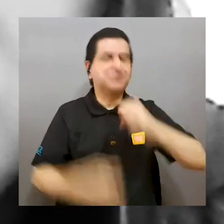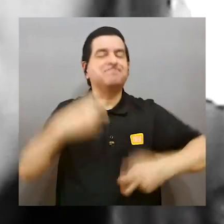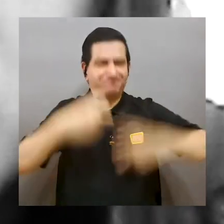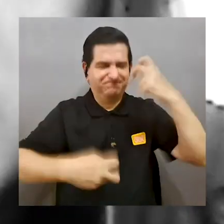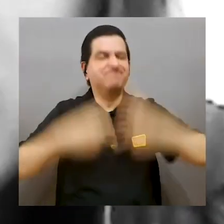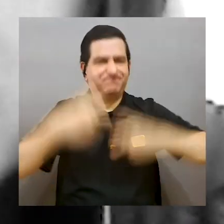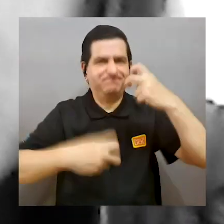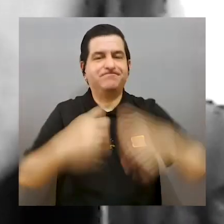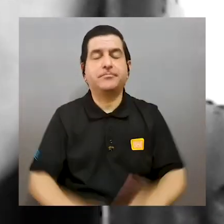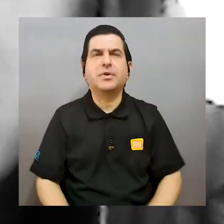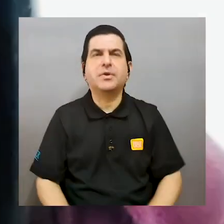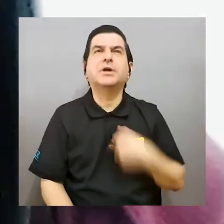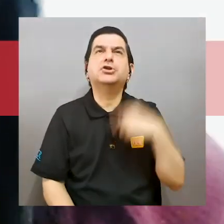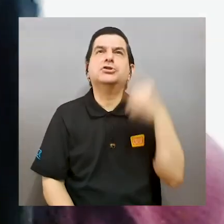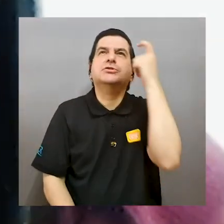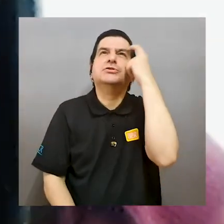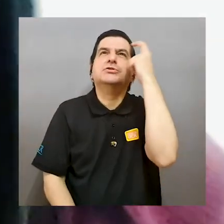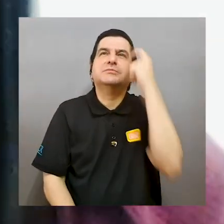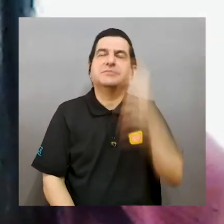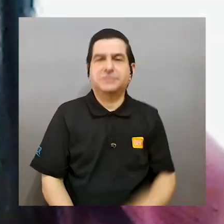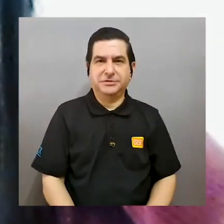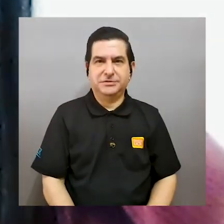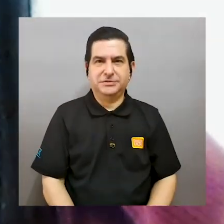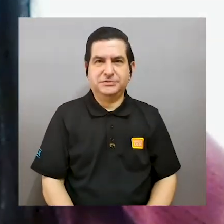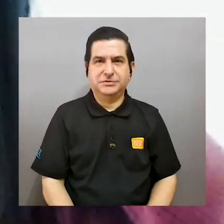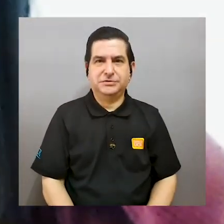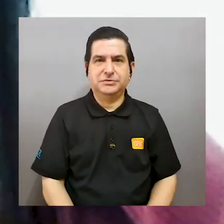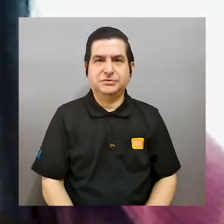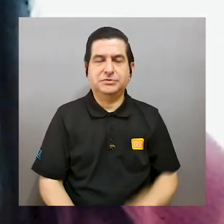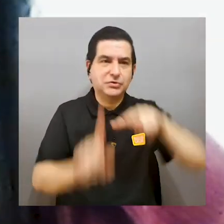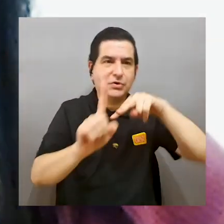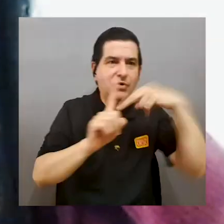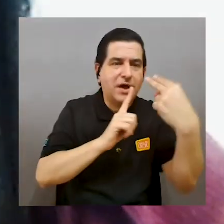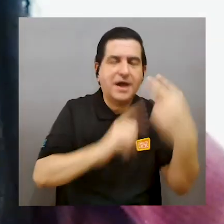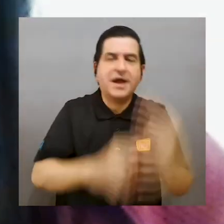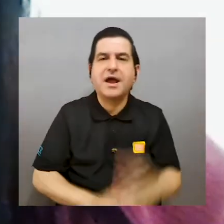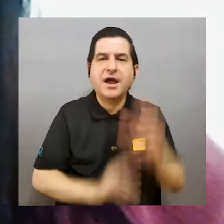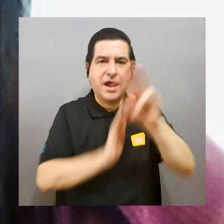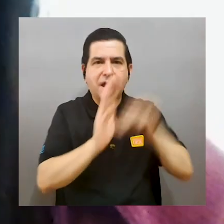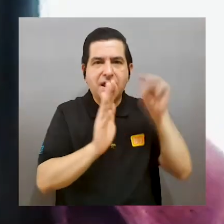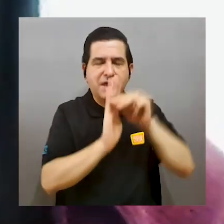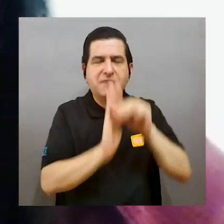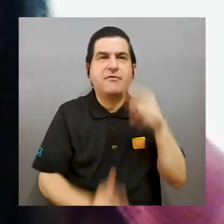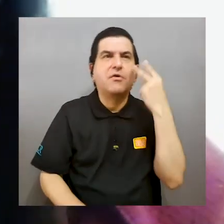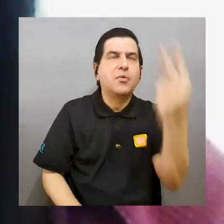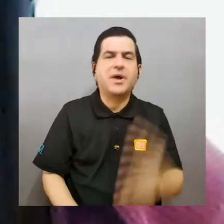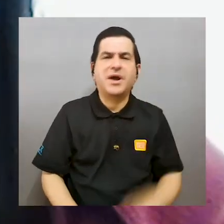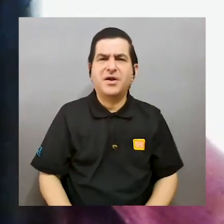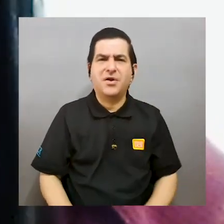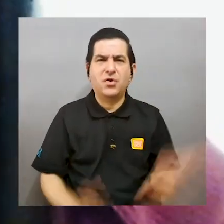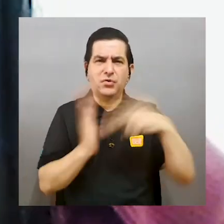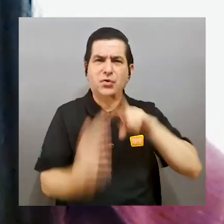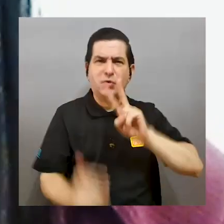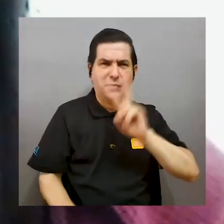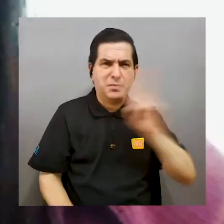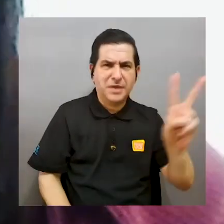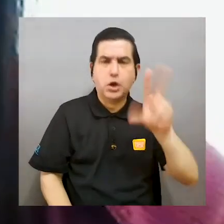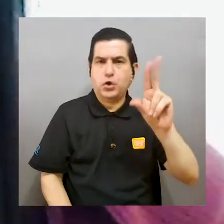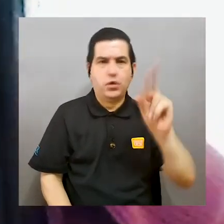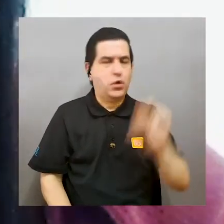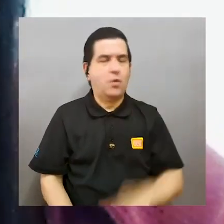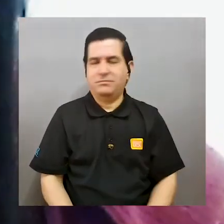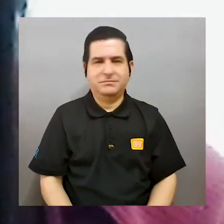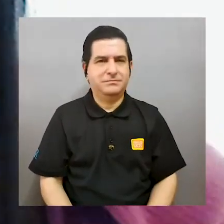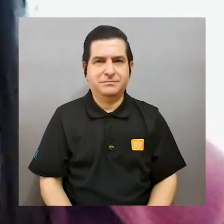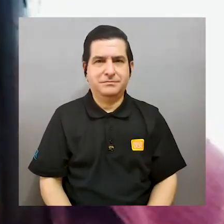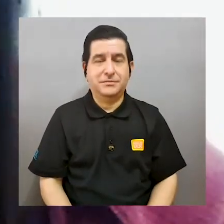ciertas dificultades. Yo considero que los logros de este enfoque curricular los vamos a ver no en el 2022, los vamos a